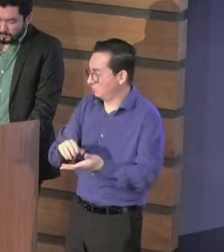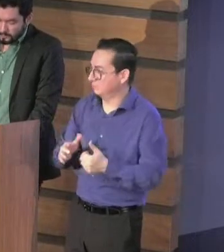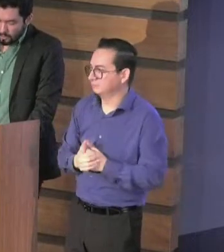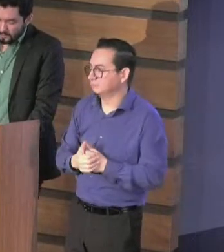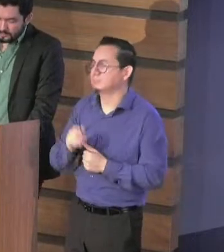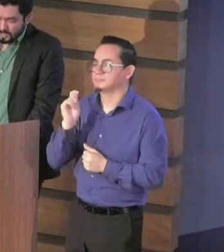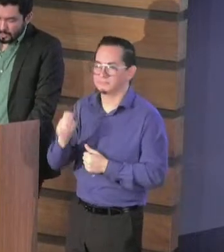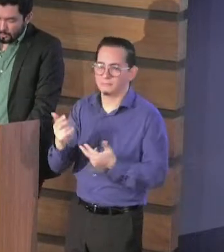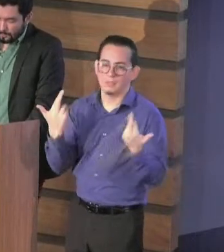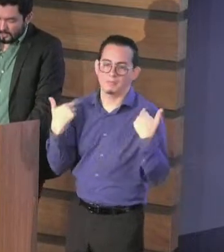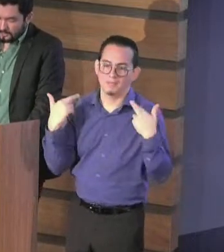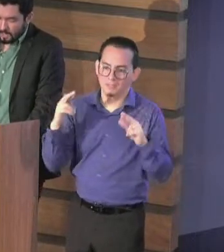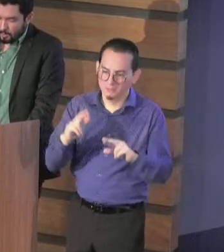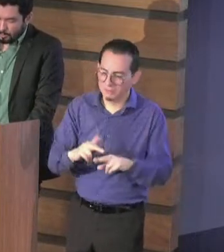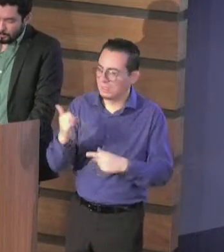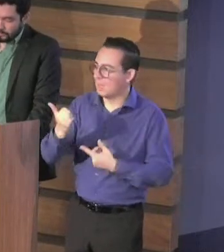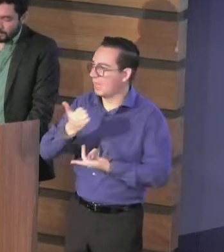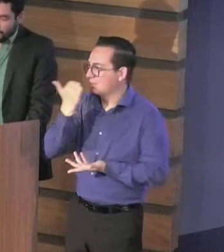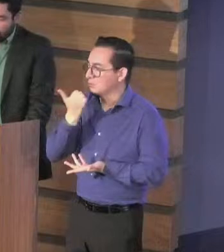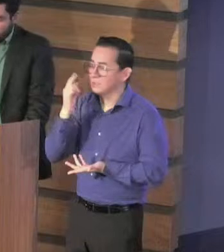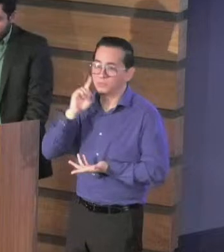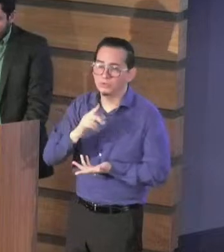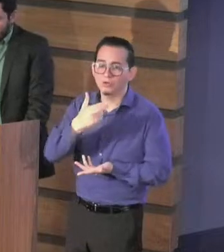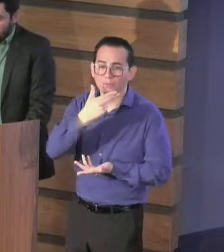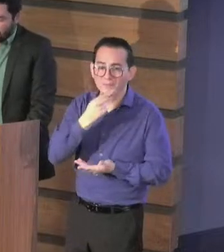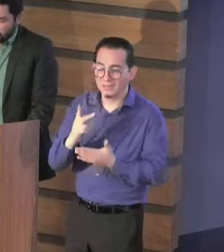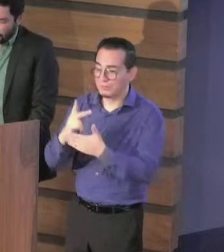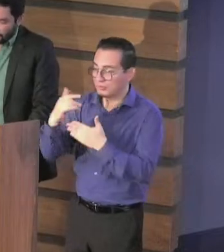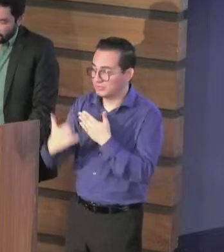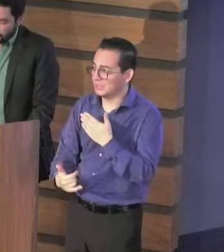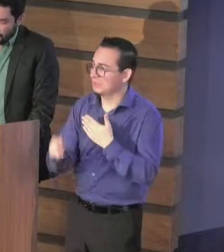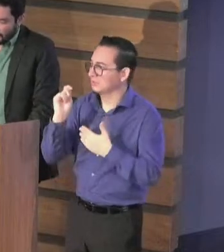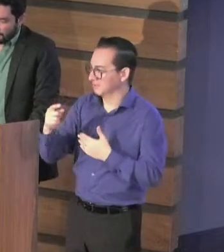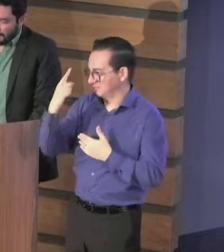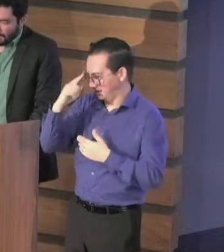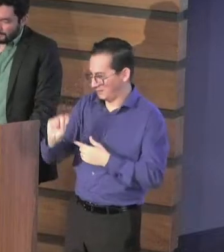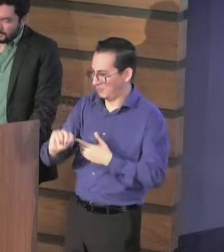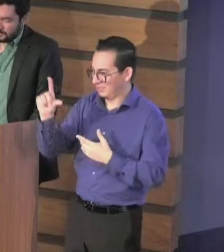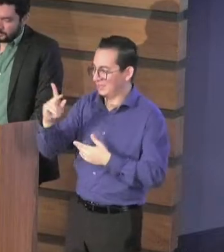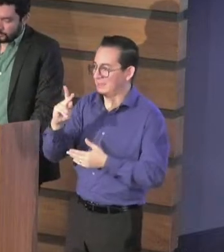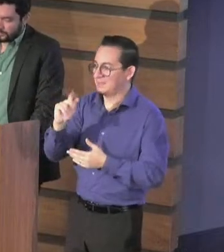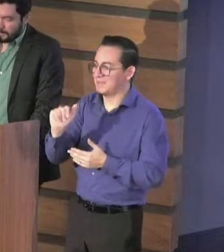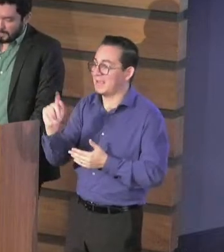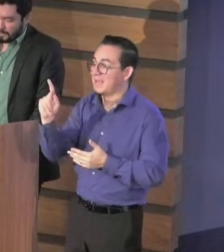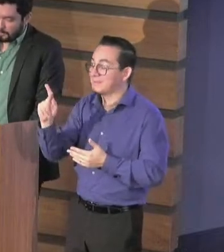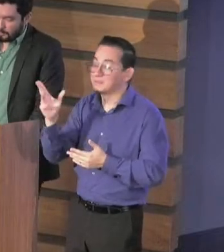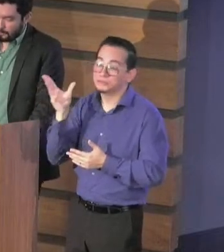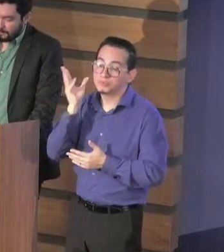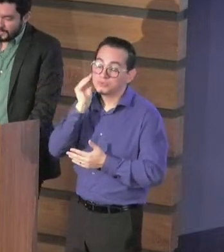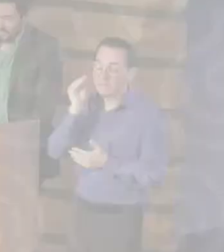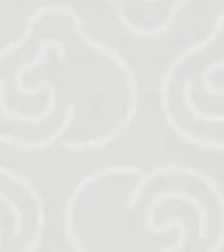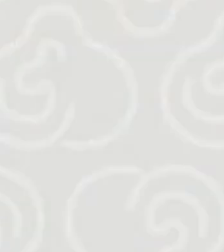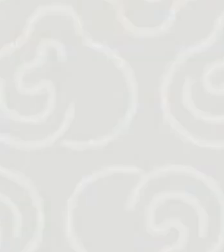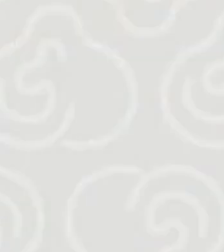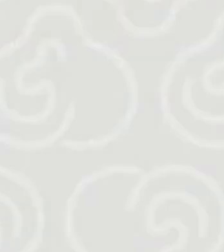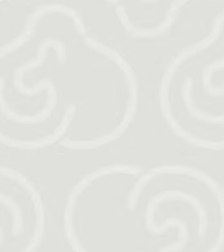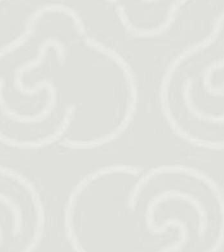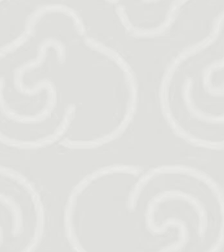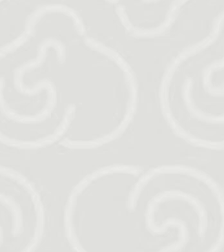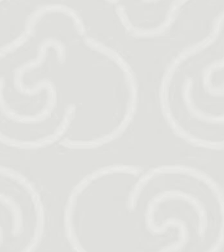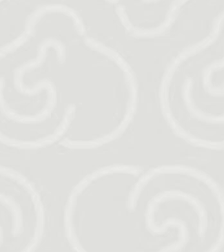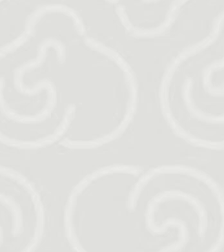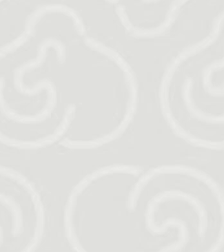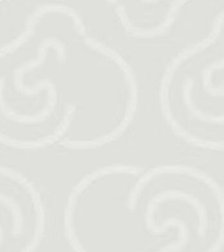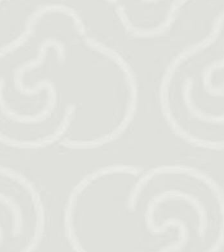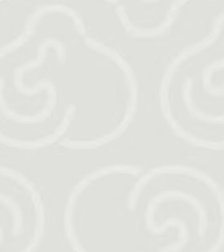a los profesores, alumnos del proyecto de aplicación profesional PAP Escucha México, quienes con